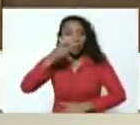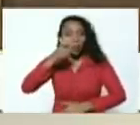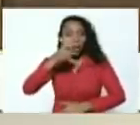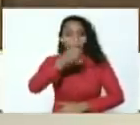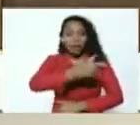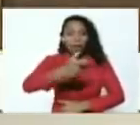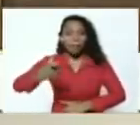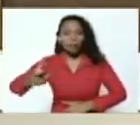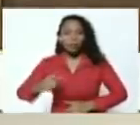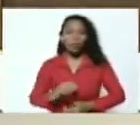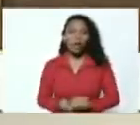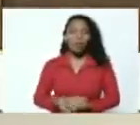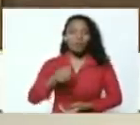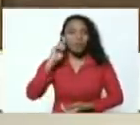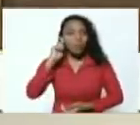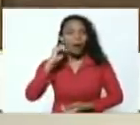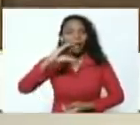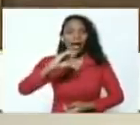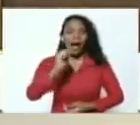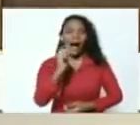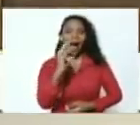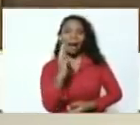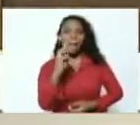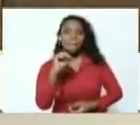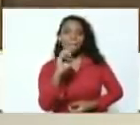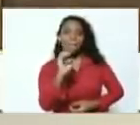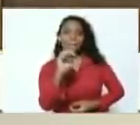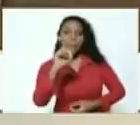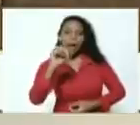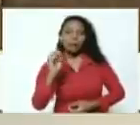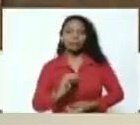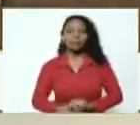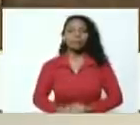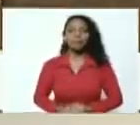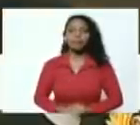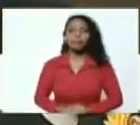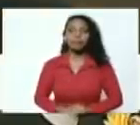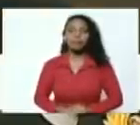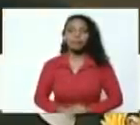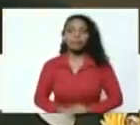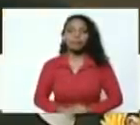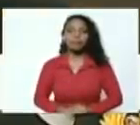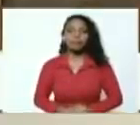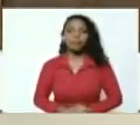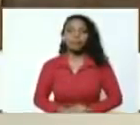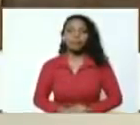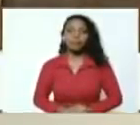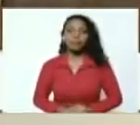Ciudadana, almirante en jefa, Carmen Teresa Meléndez Riva.